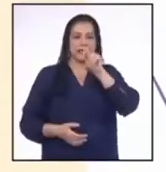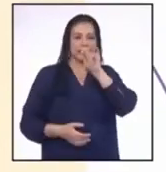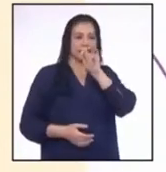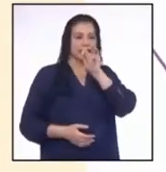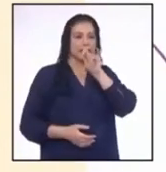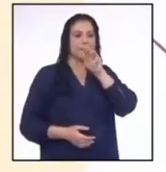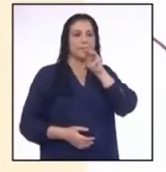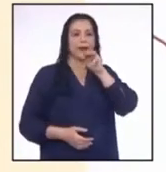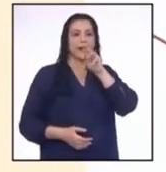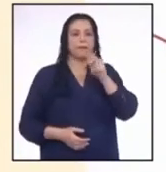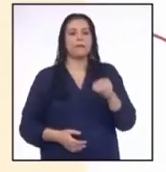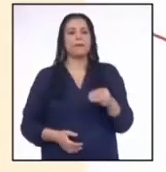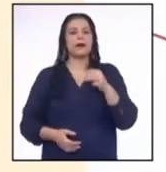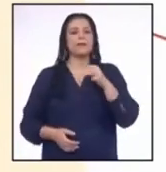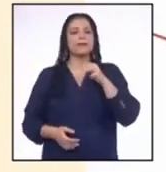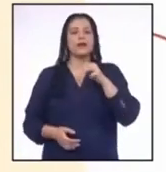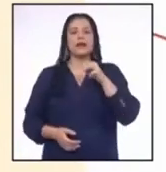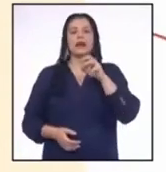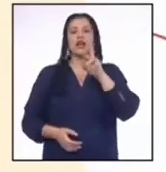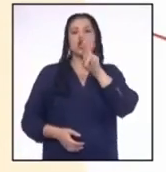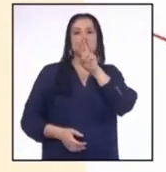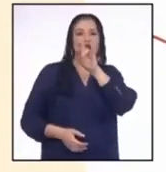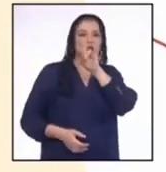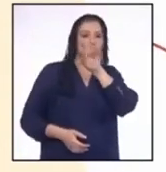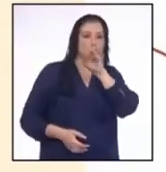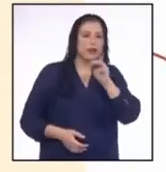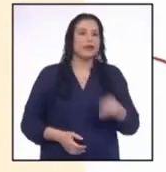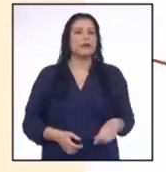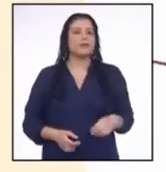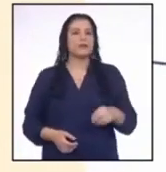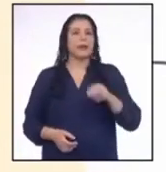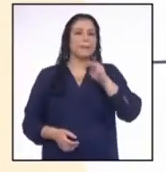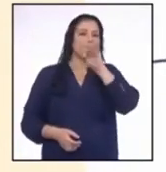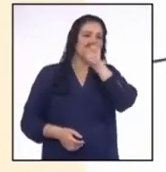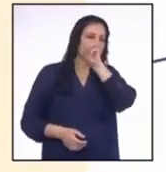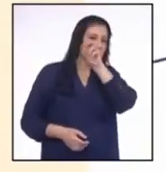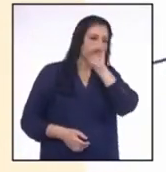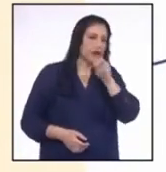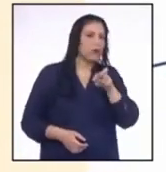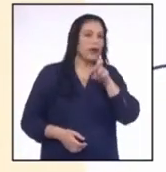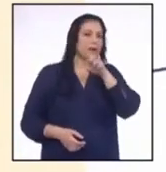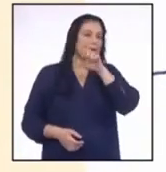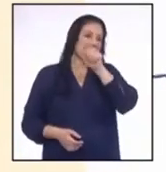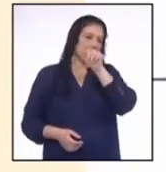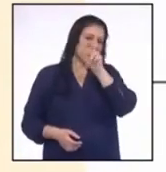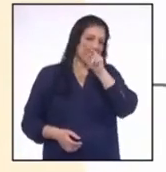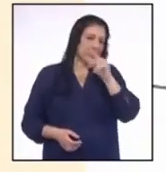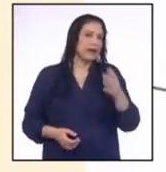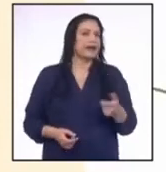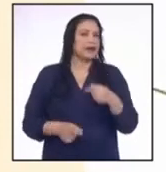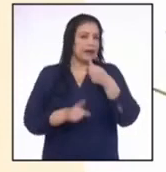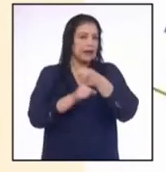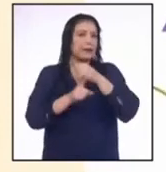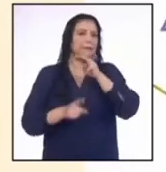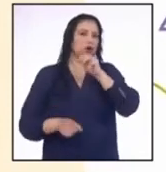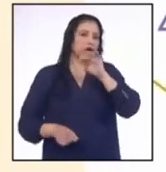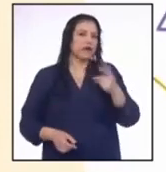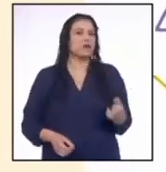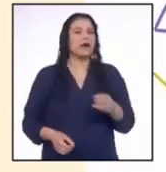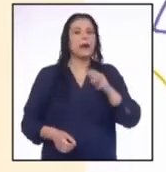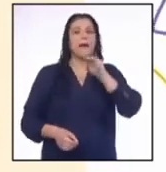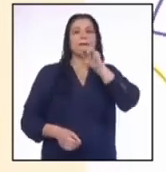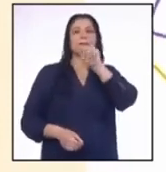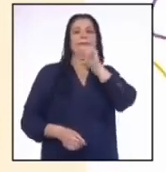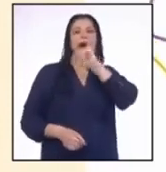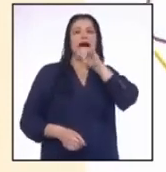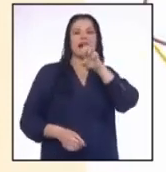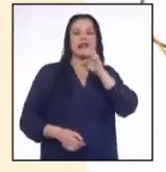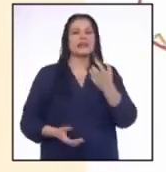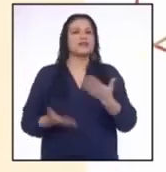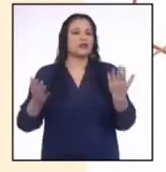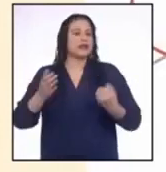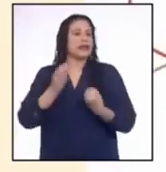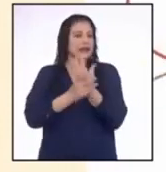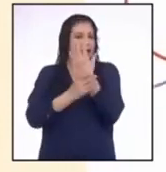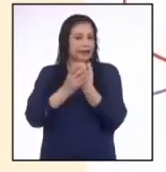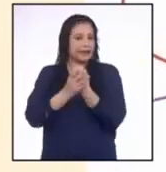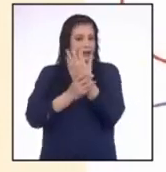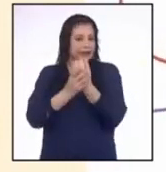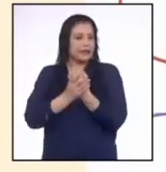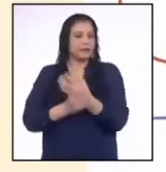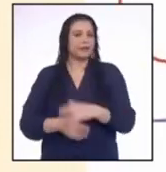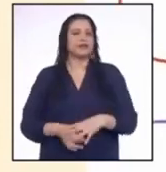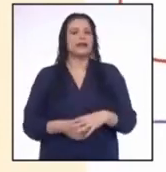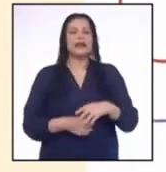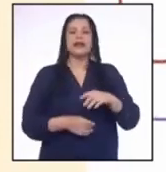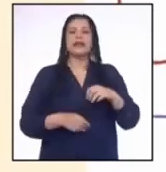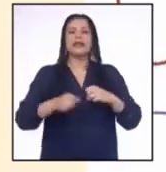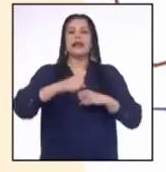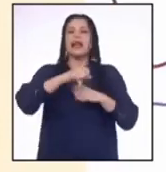Intipampa, Rubí Solar Moquegua y Panamericana Solar en Moquegua, Majes y Repartición en Arequipa y